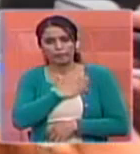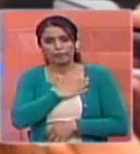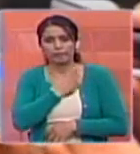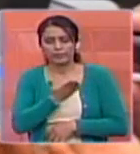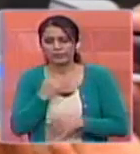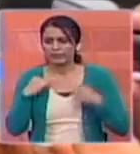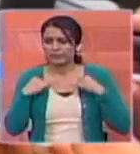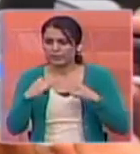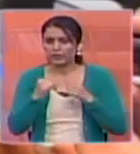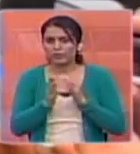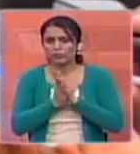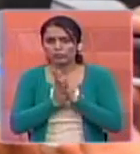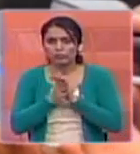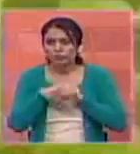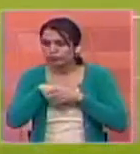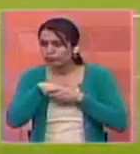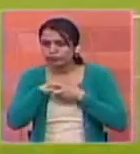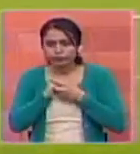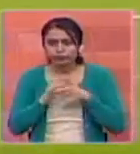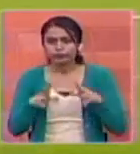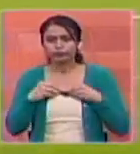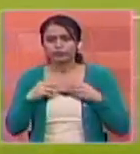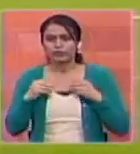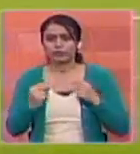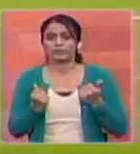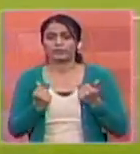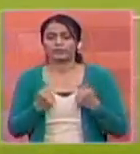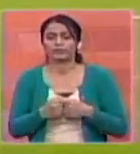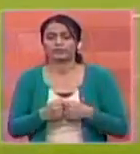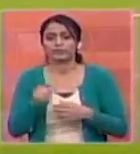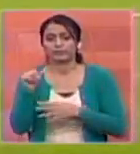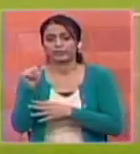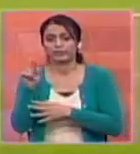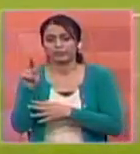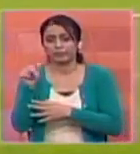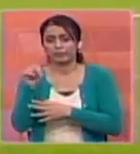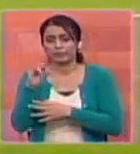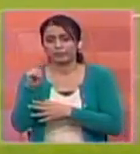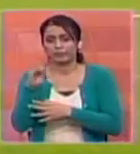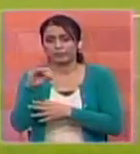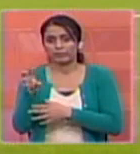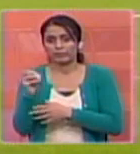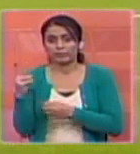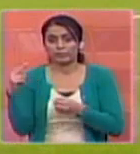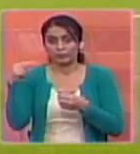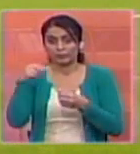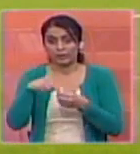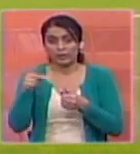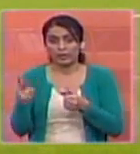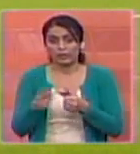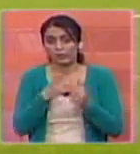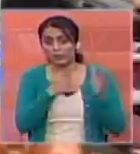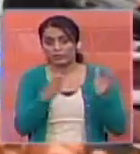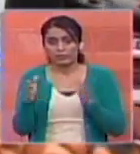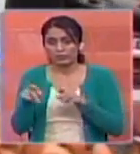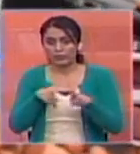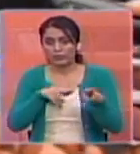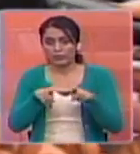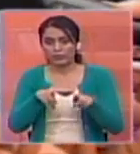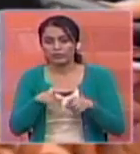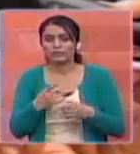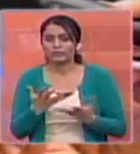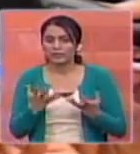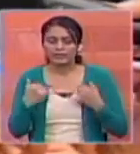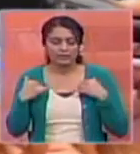tratar de aprovechar cada oportunidad que se me dé. Araujo, que se incorporó para la segunda etapa, espera seguir con la confianza del técnico Alfredo Arias. Cada día trato